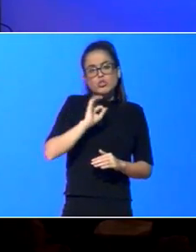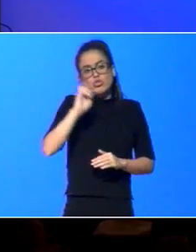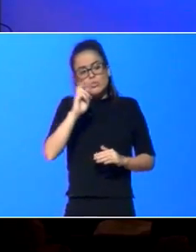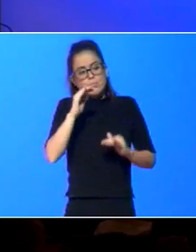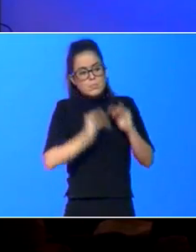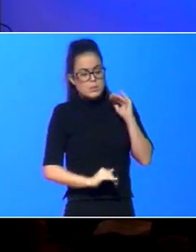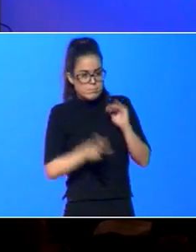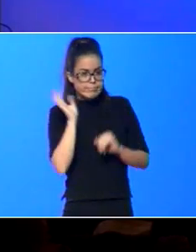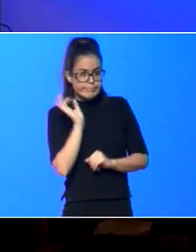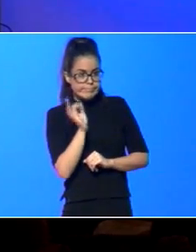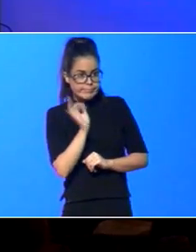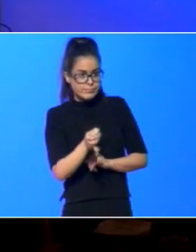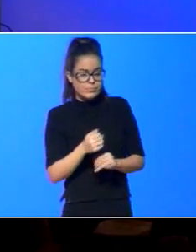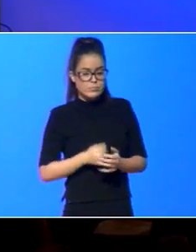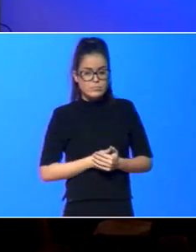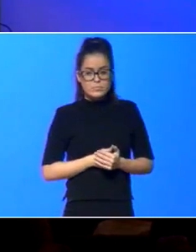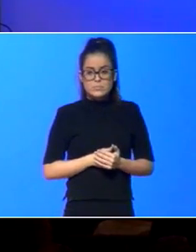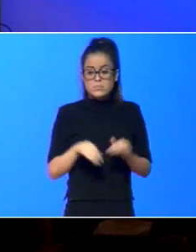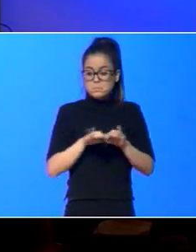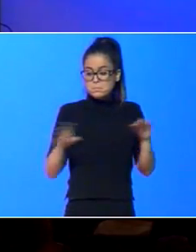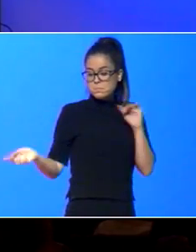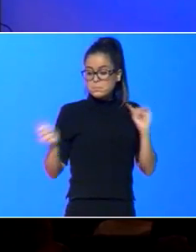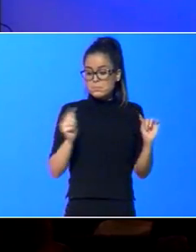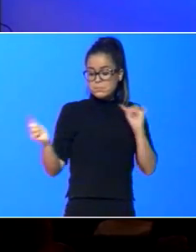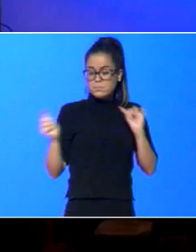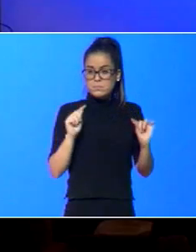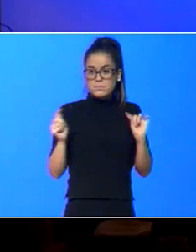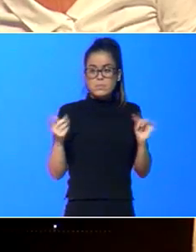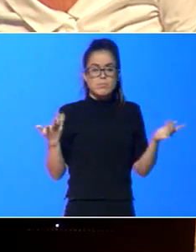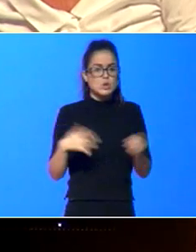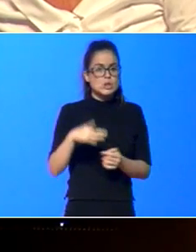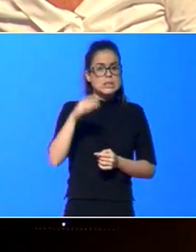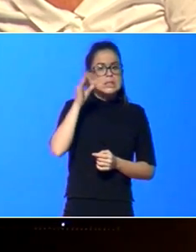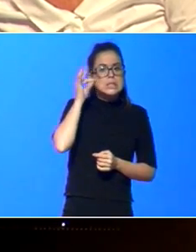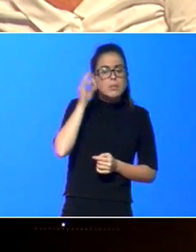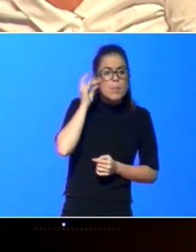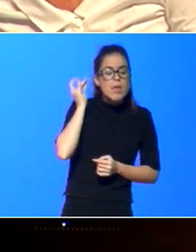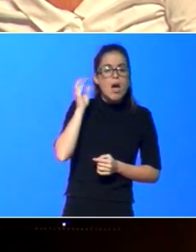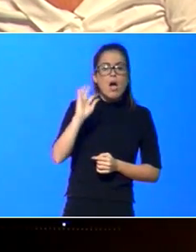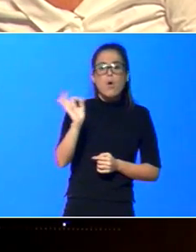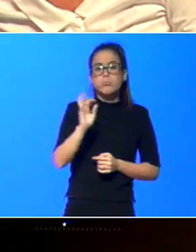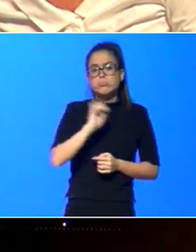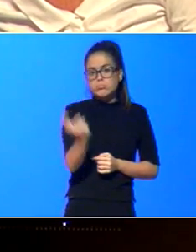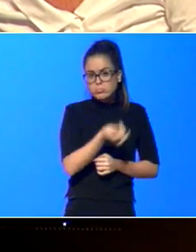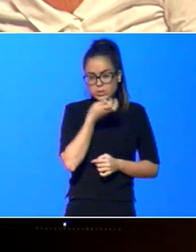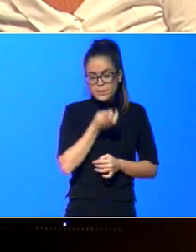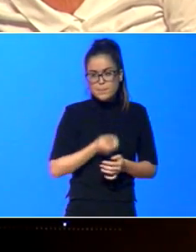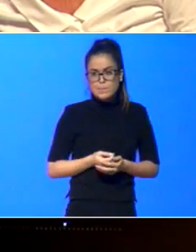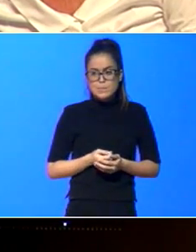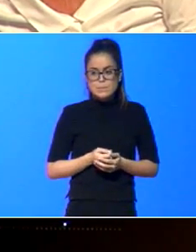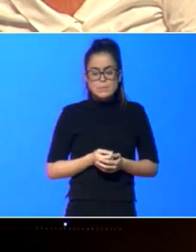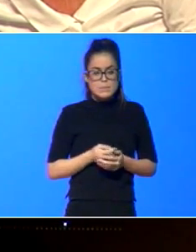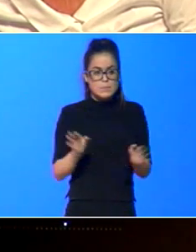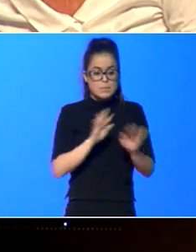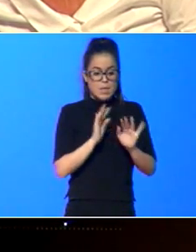ganera mai inguru honetan edo, etorri dira, sindrome de Down, edo ez baia gauza